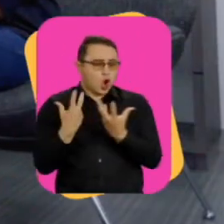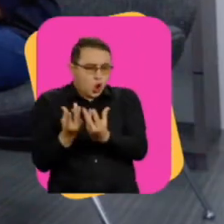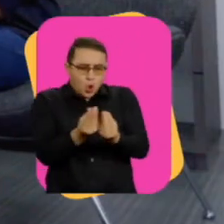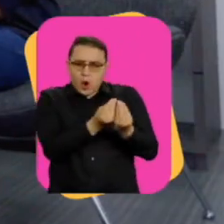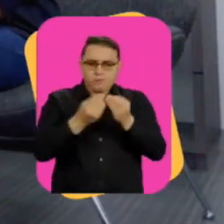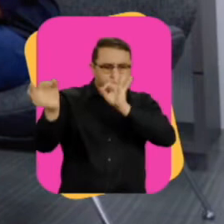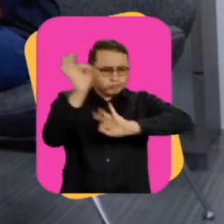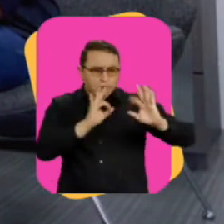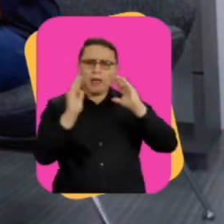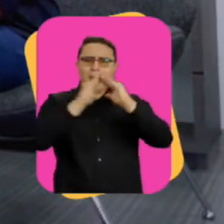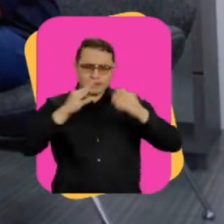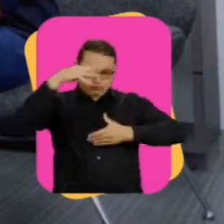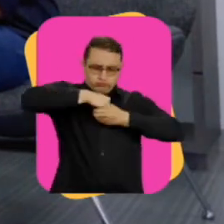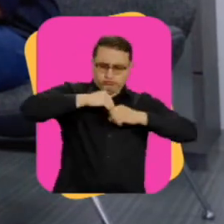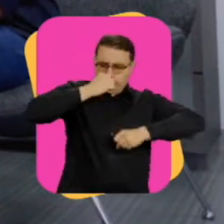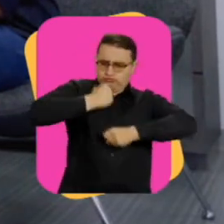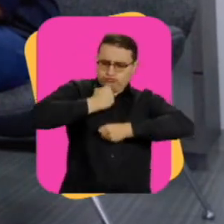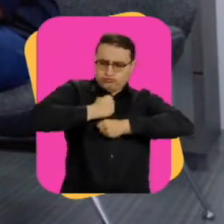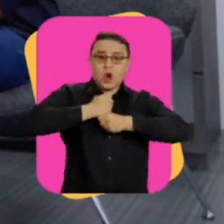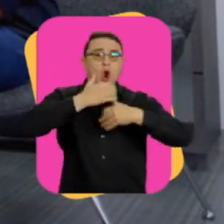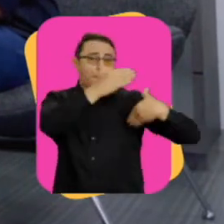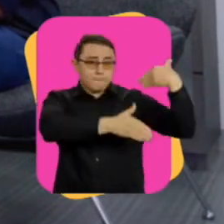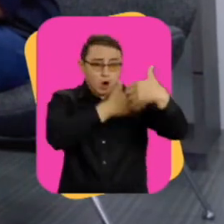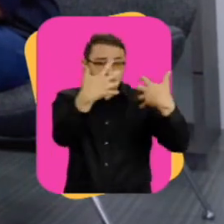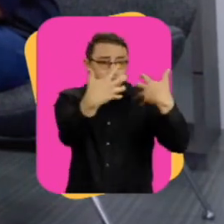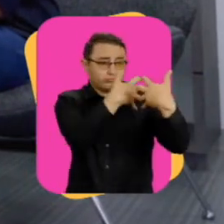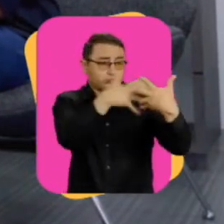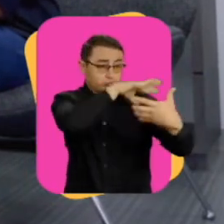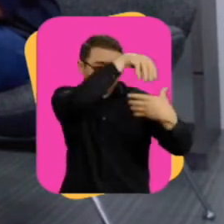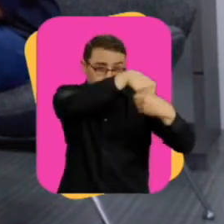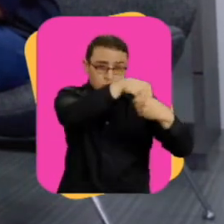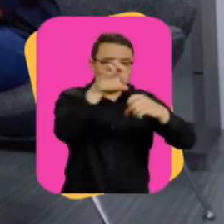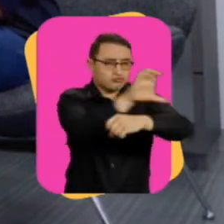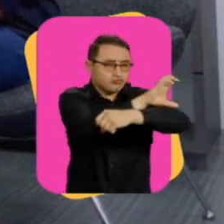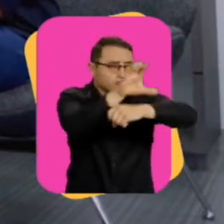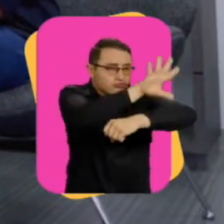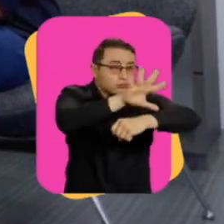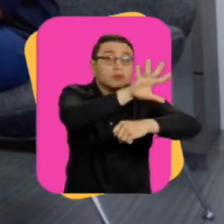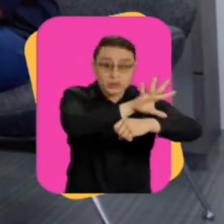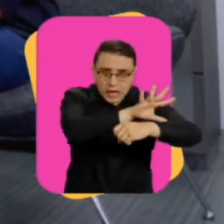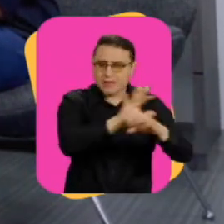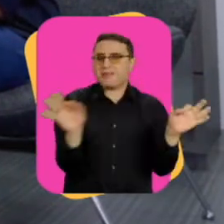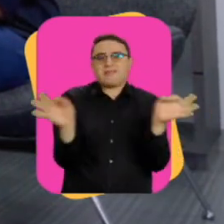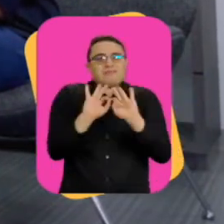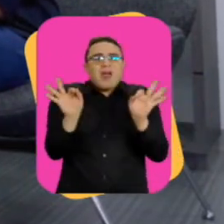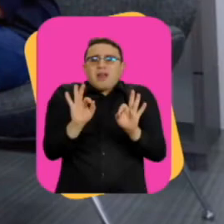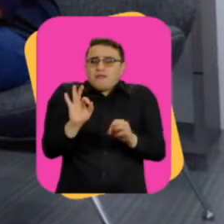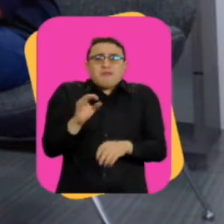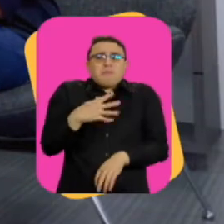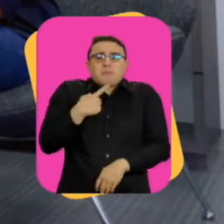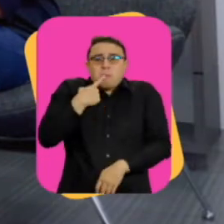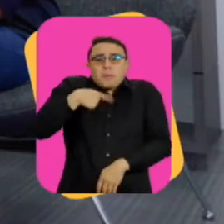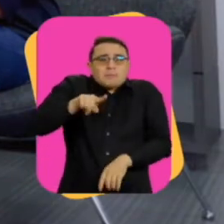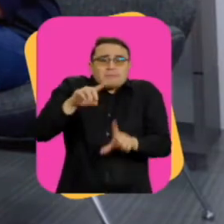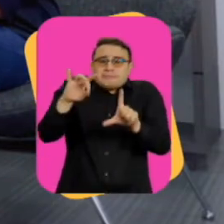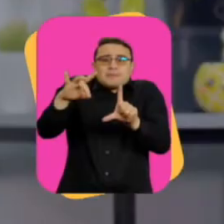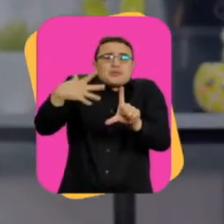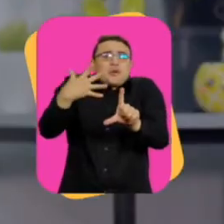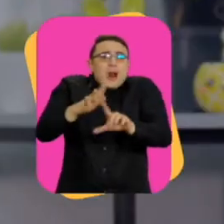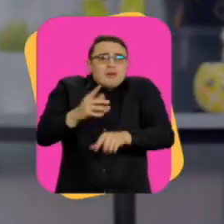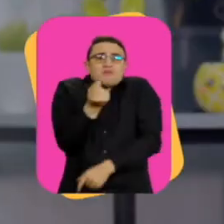trabajar en casa, los procesos no estaban automatizados, teníamos apenas una incipiente digitalización. La